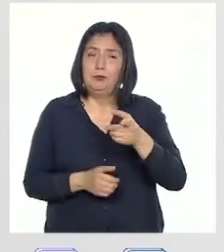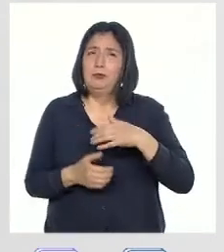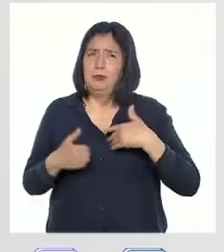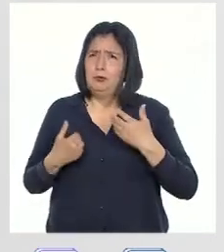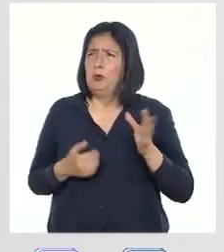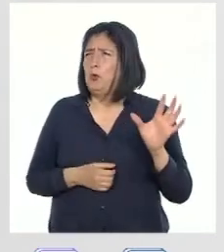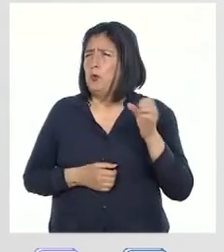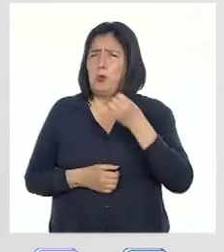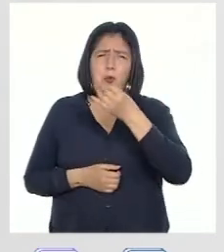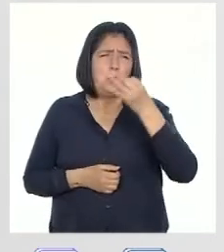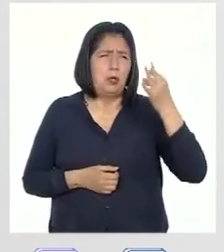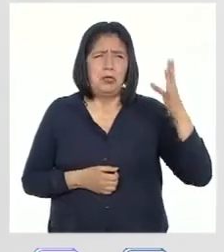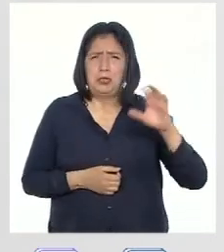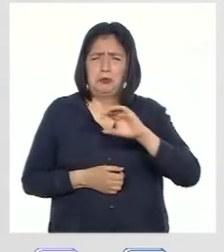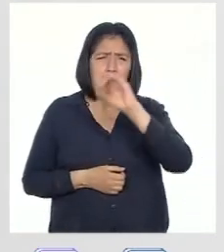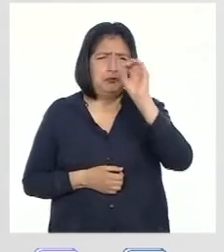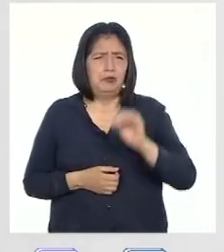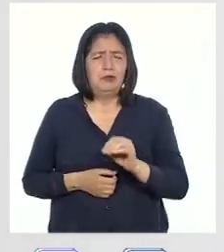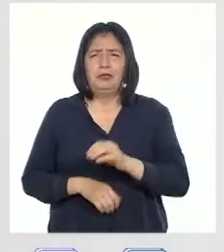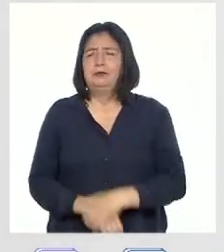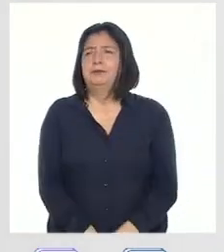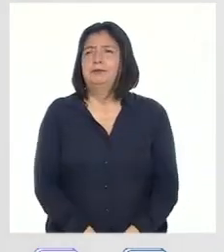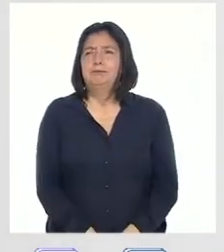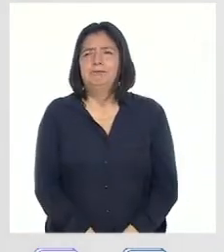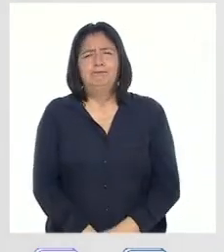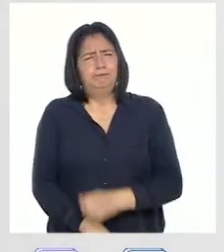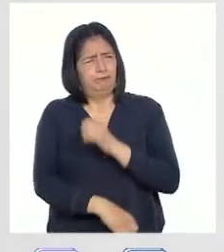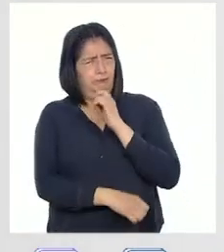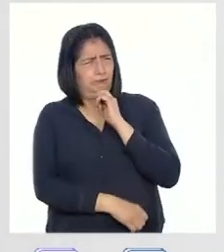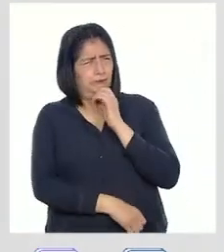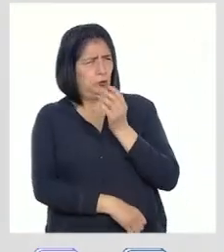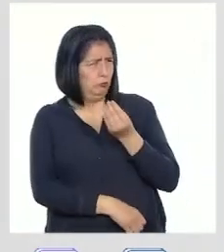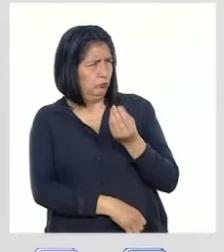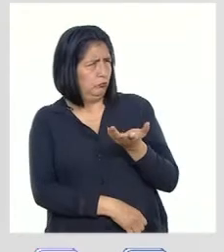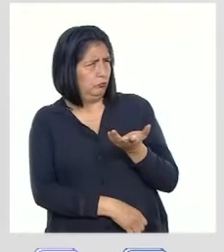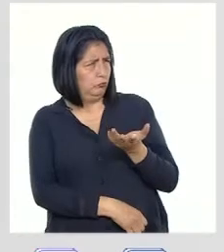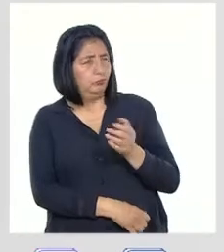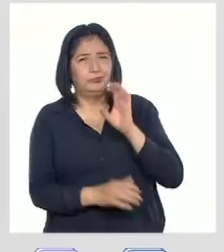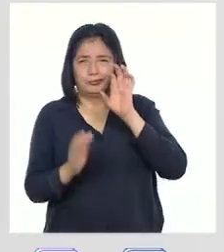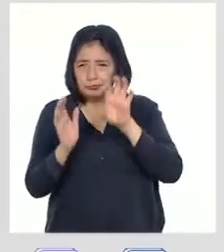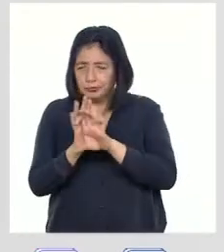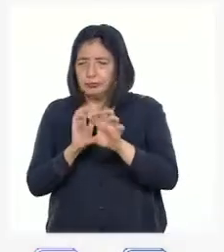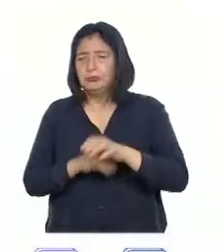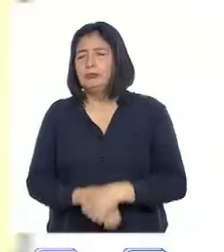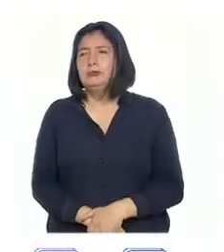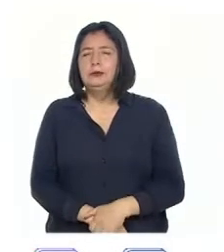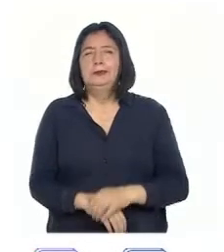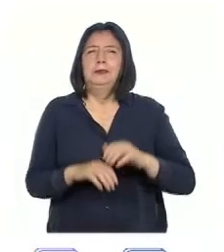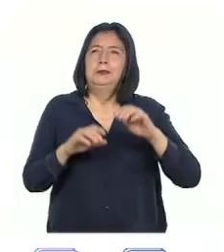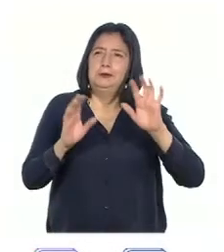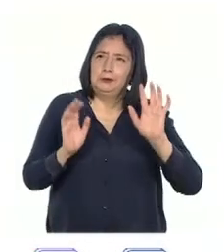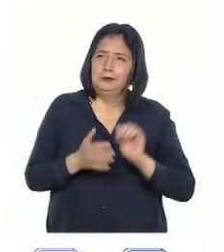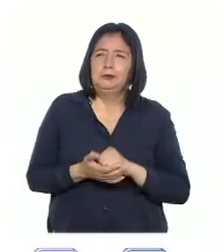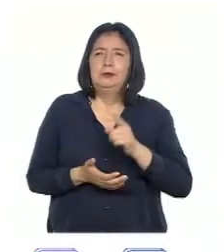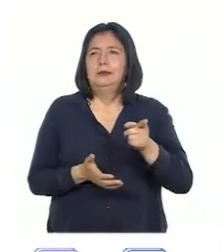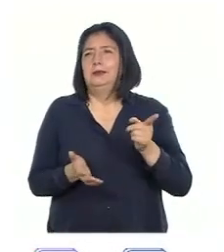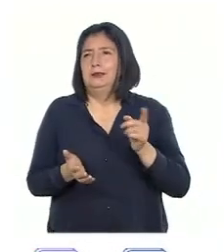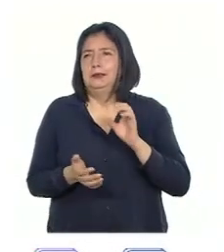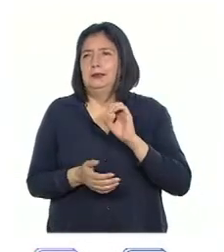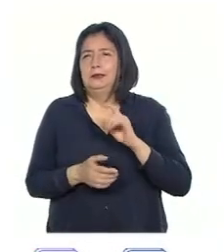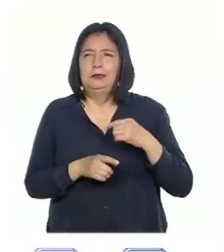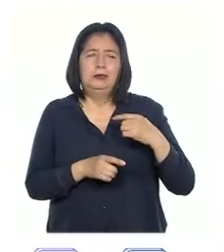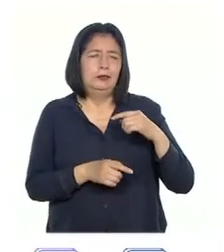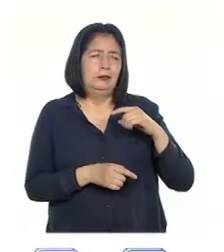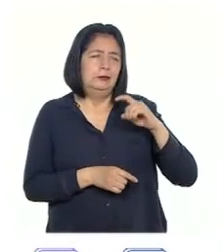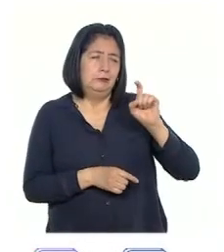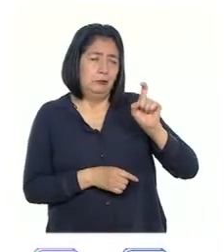calcular casi cualquier porcentaje. ¿Cómo así? Por ejemplo, supongamos que el requerimiento diario